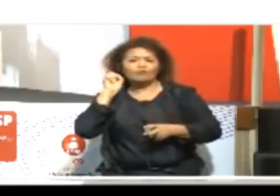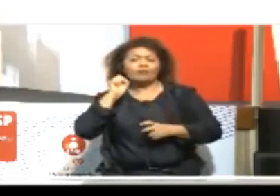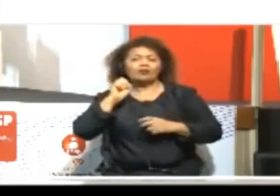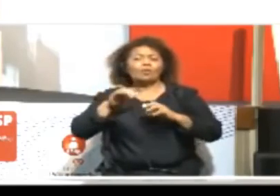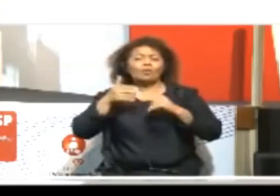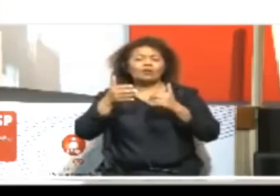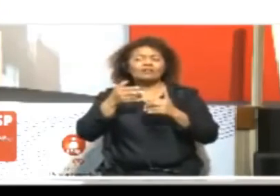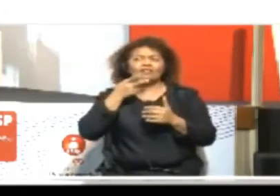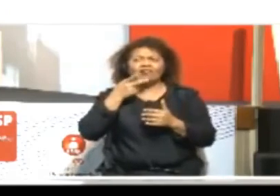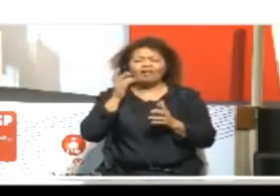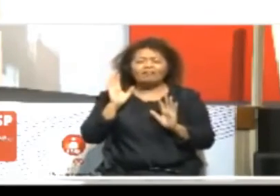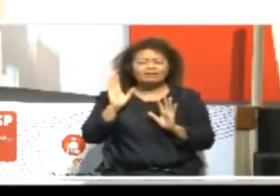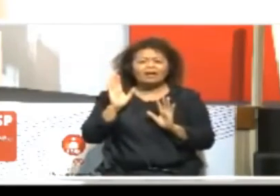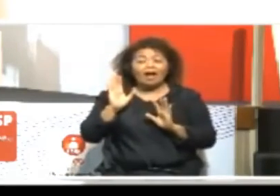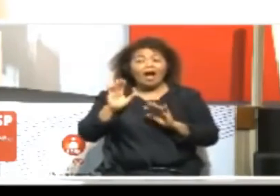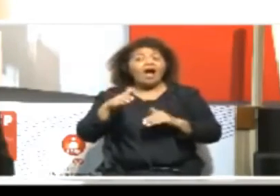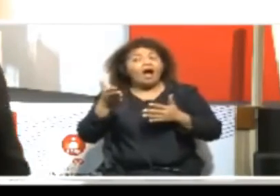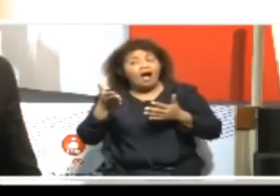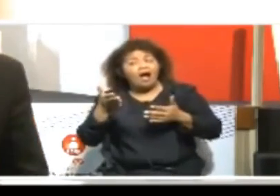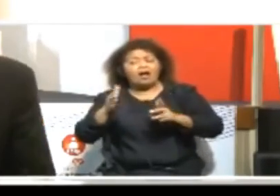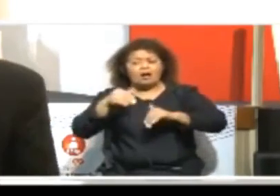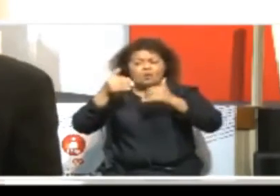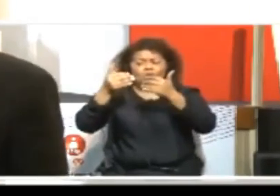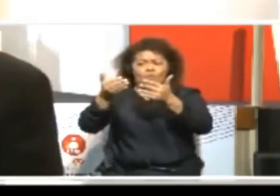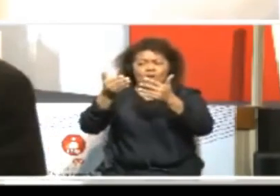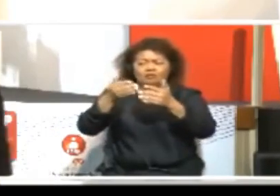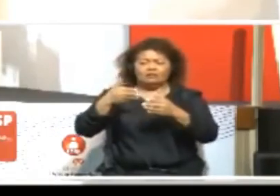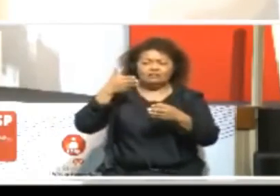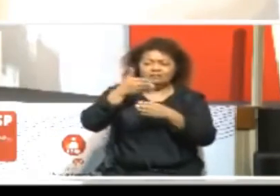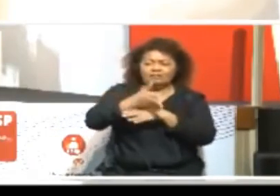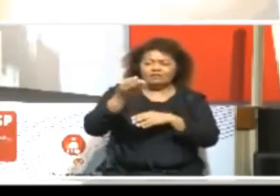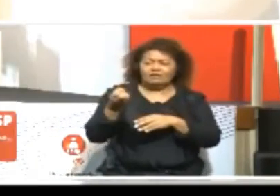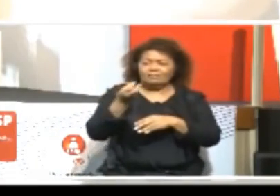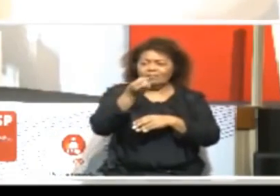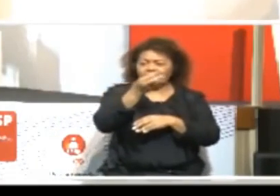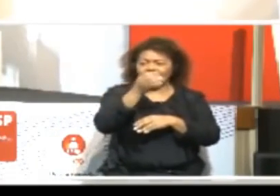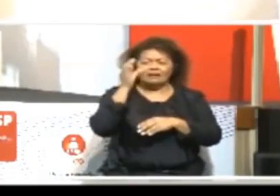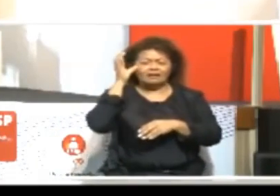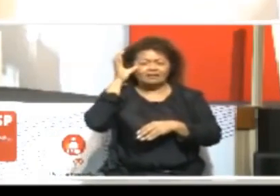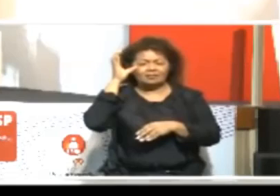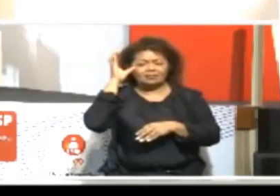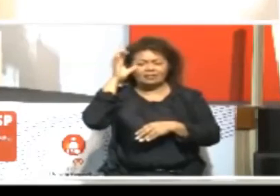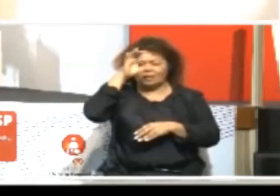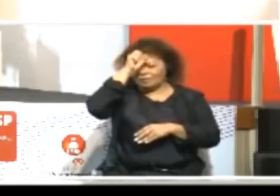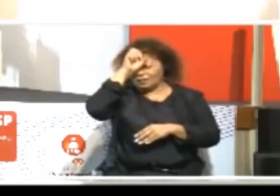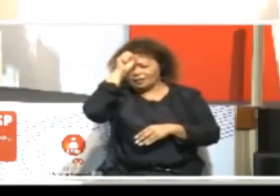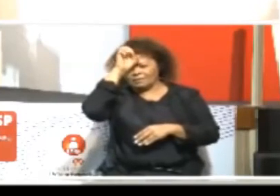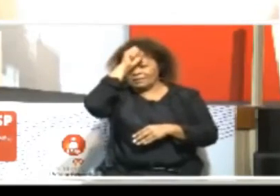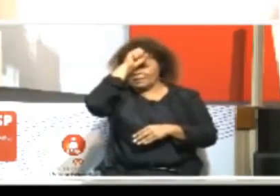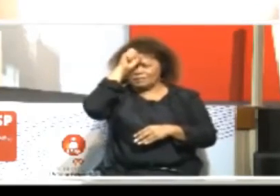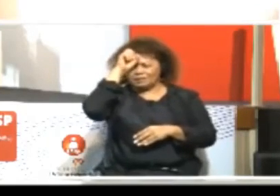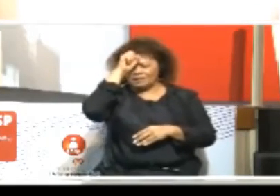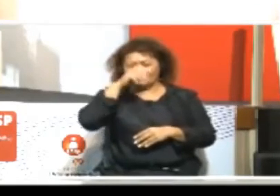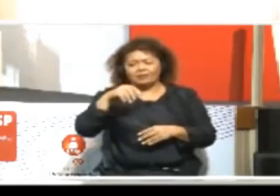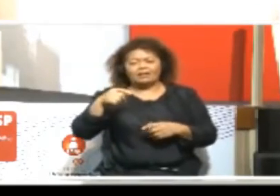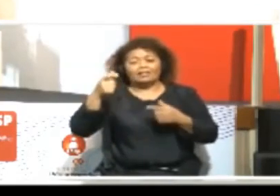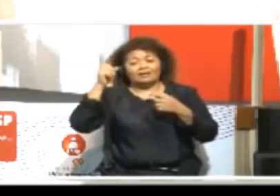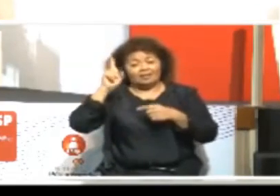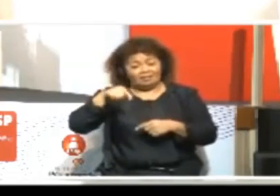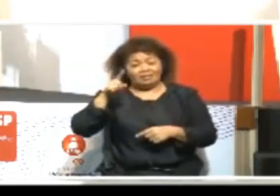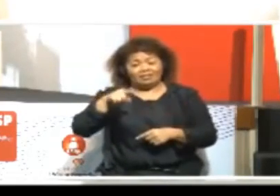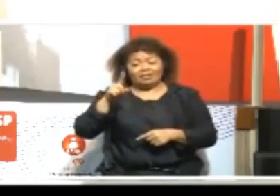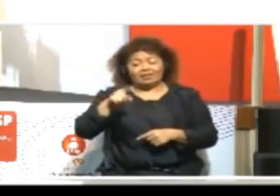en esta capacitación, aprendí esto otro. Y vi cómo eso les daba un sentido de autonomía, un